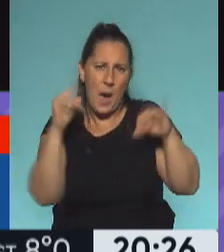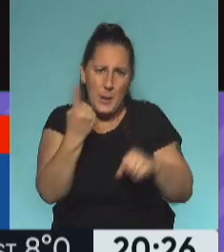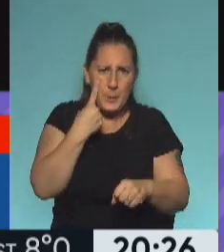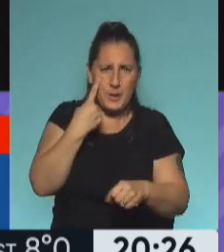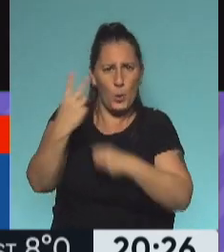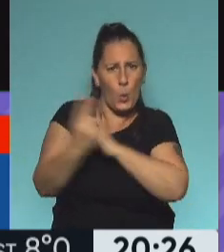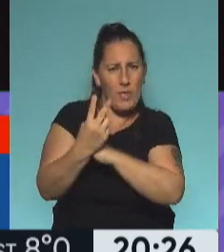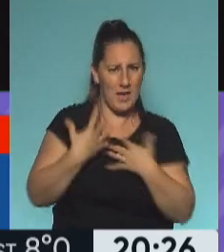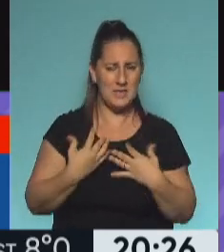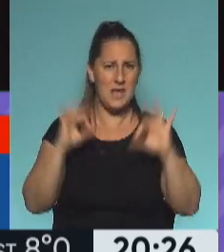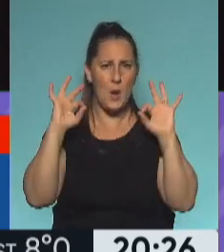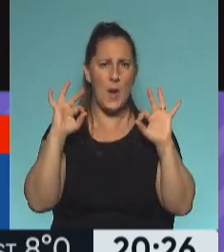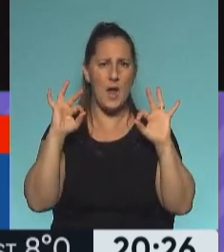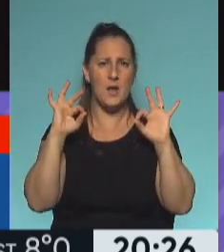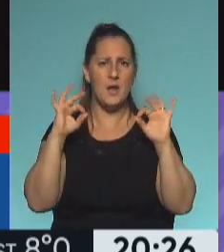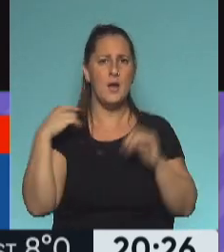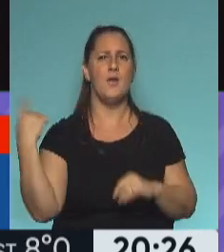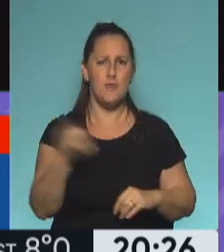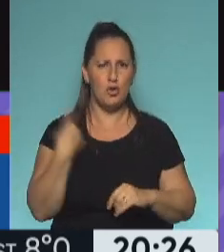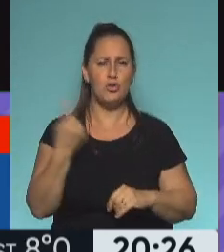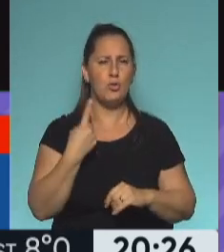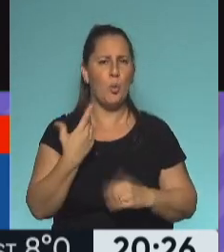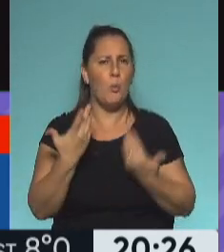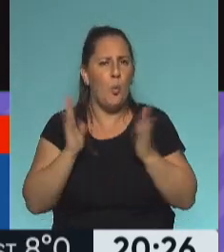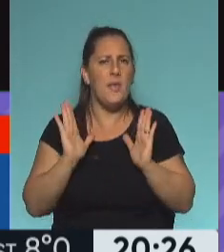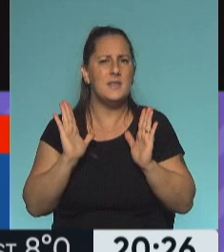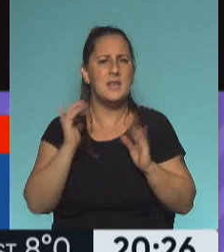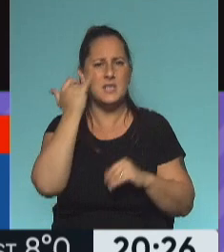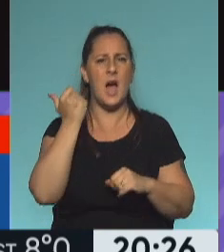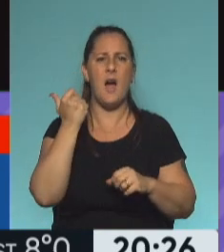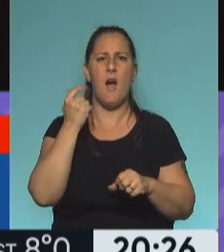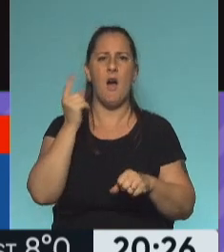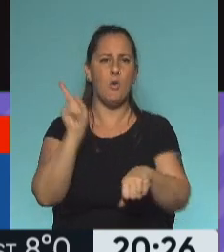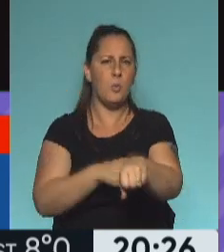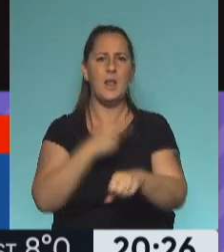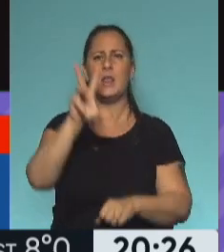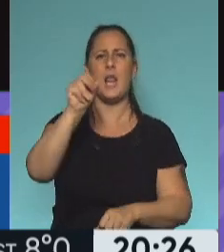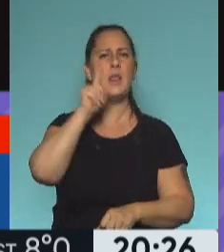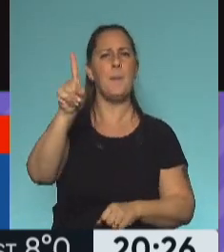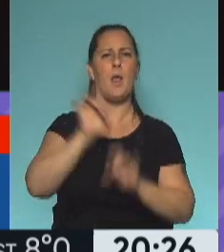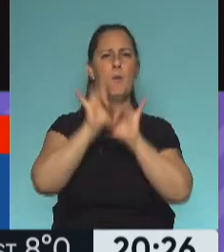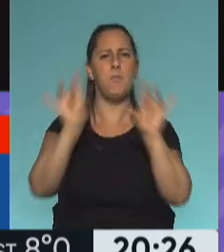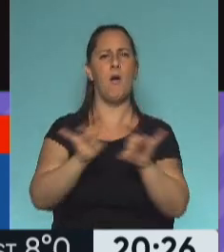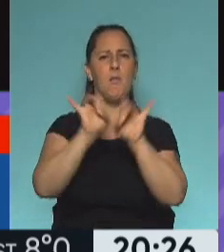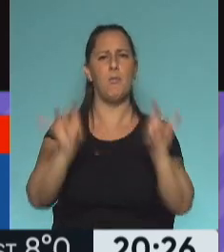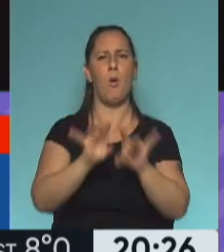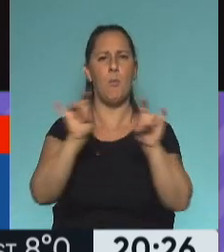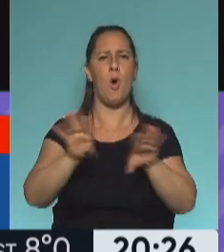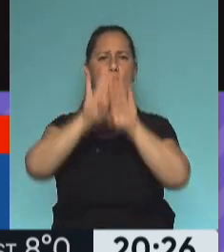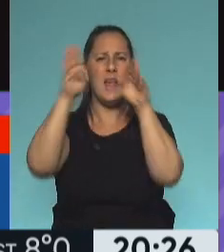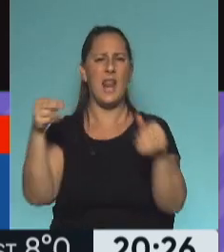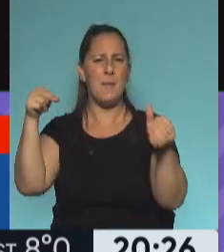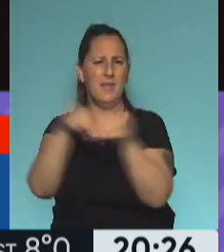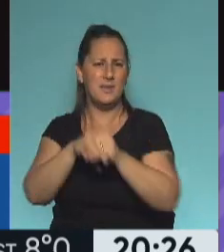¿verdad? Nos acostumbramos a ver 30.000 infectados todos los días, a que estén las terapias